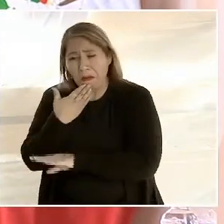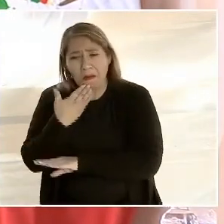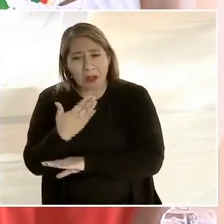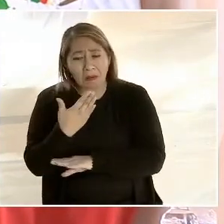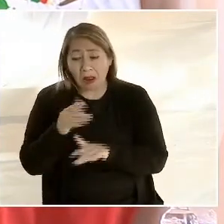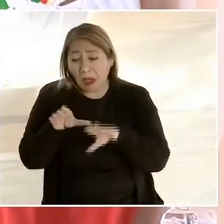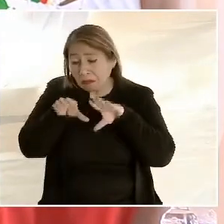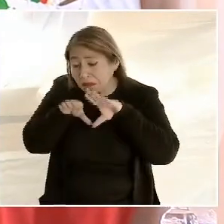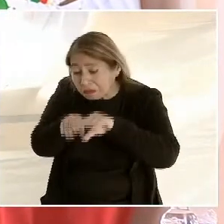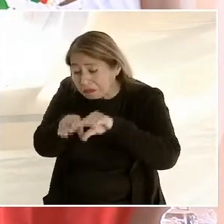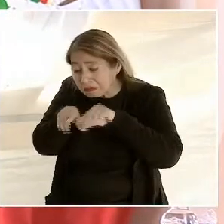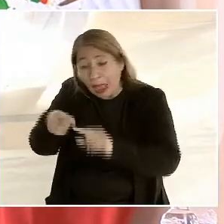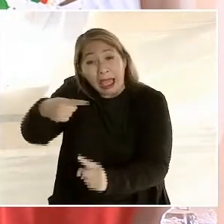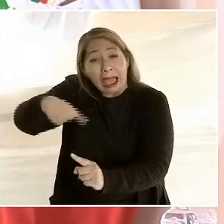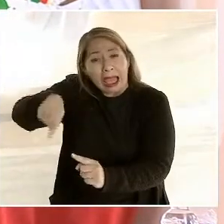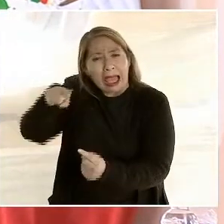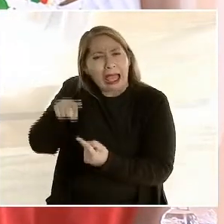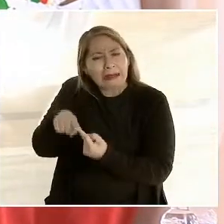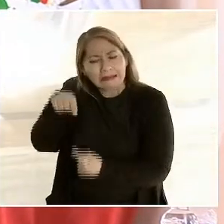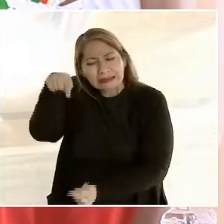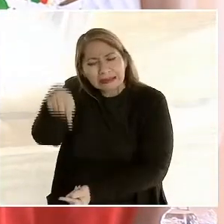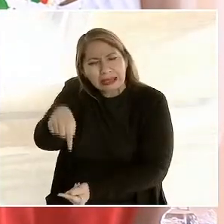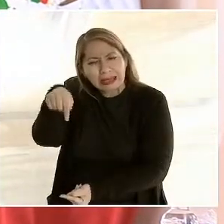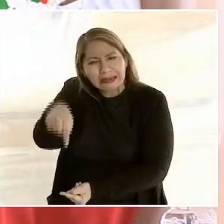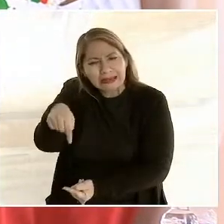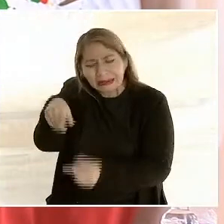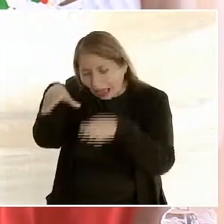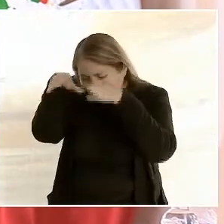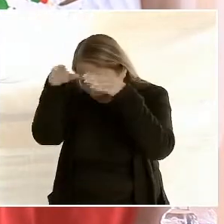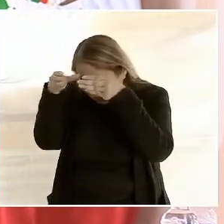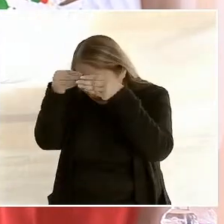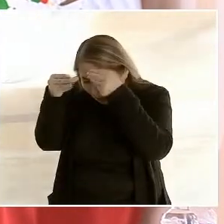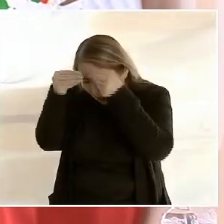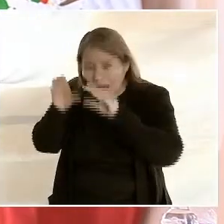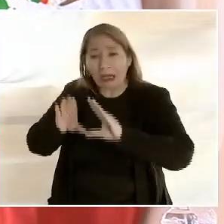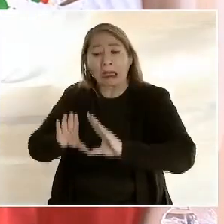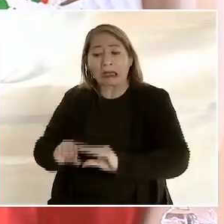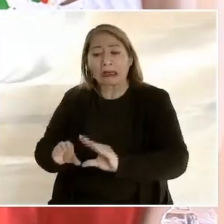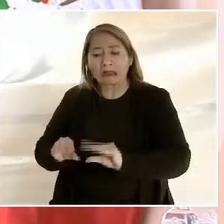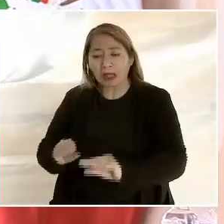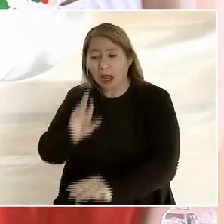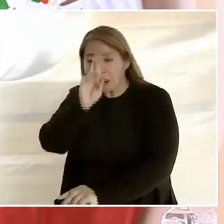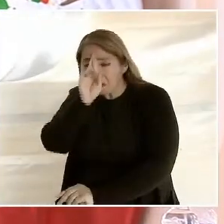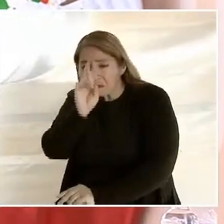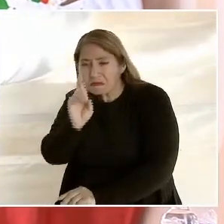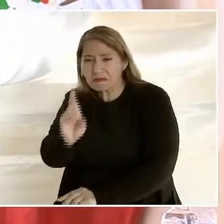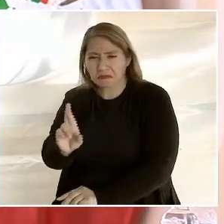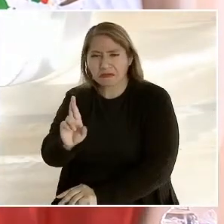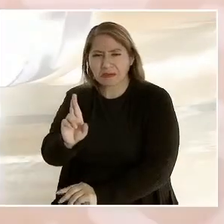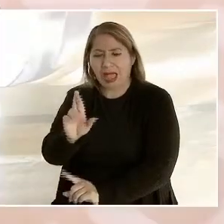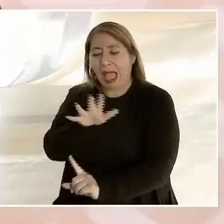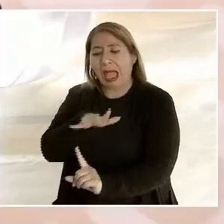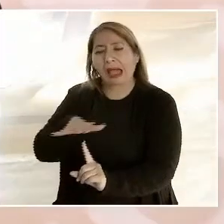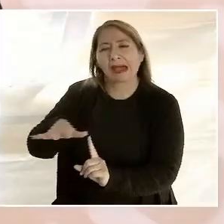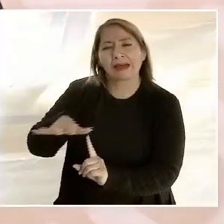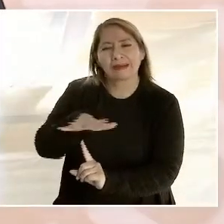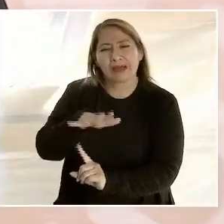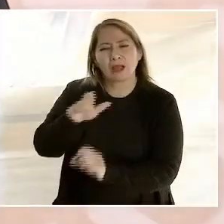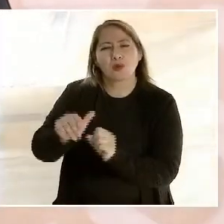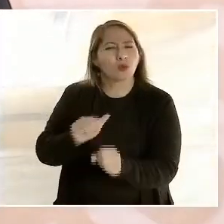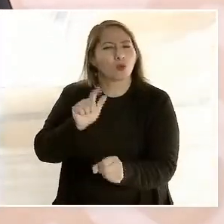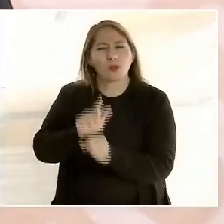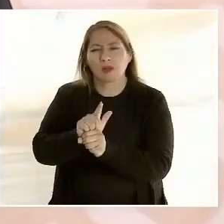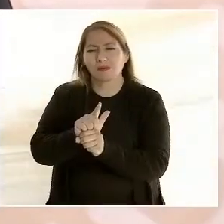para la enseñanza y el respeto a nuestra naturaleza. En